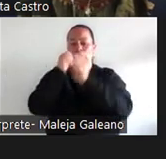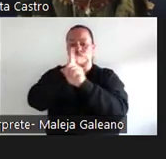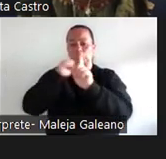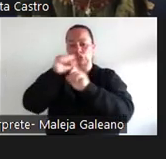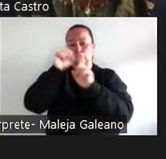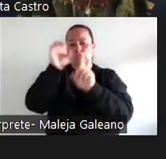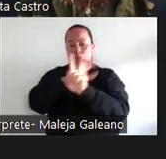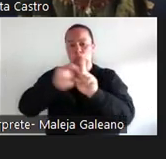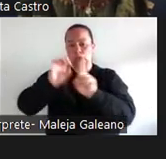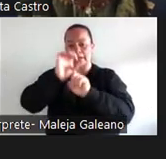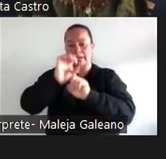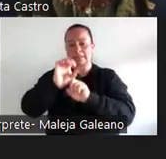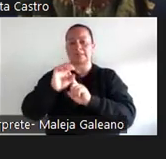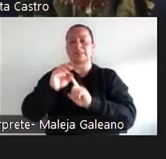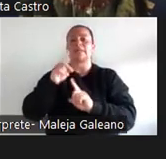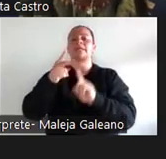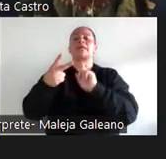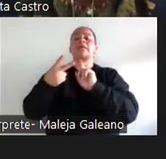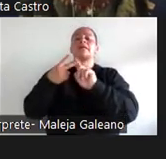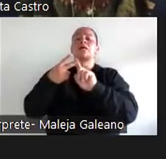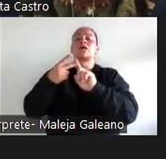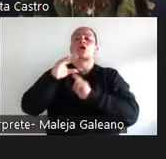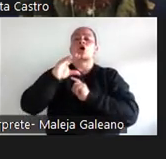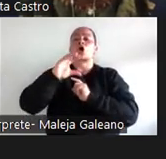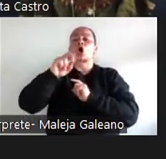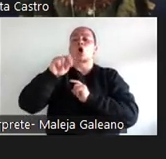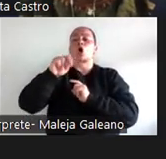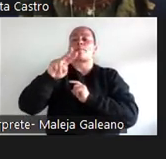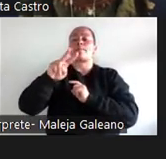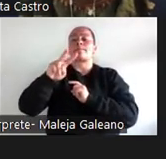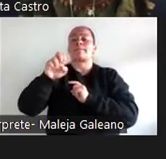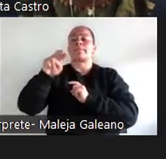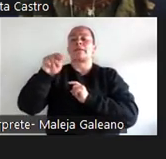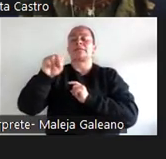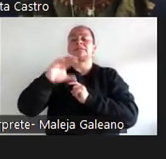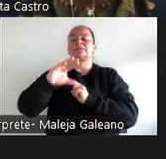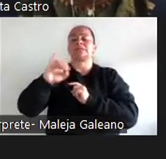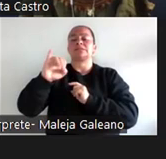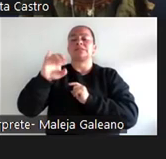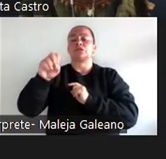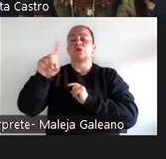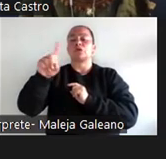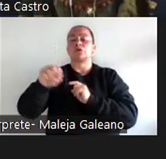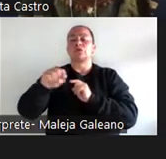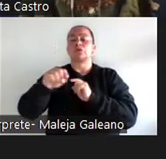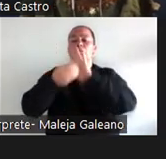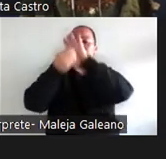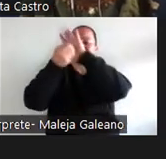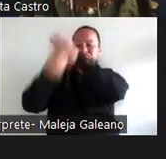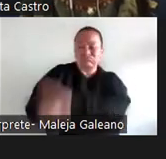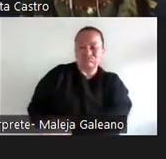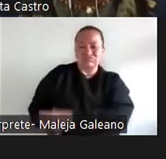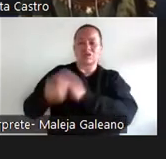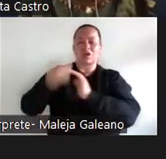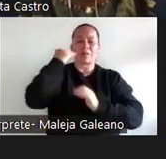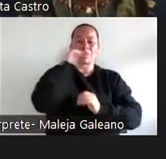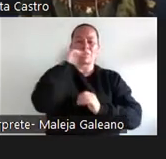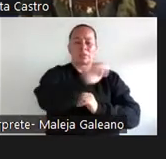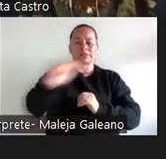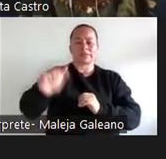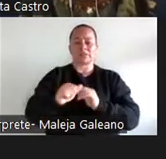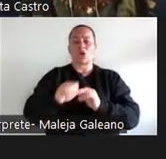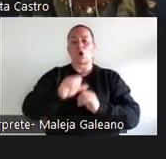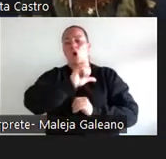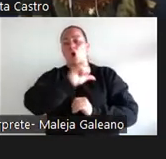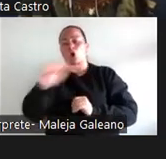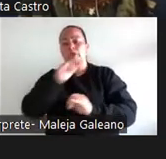convención sobre la eliminación de todas las formas de discriminación contra la mujer que es la sedau la convención internacional sobre los